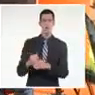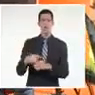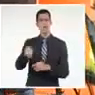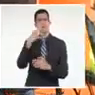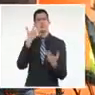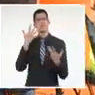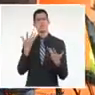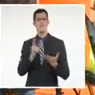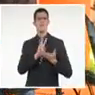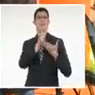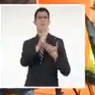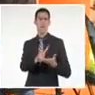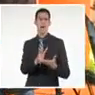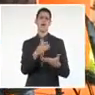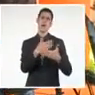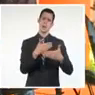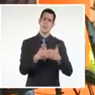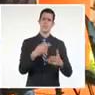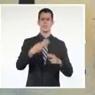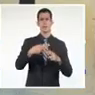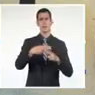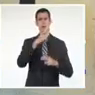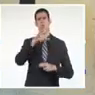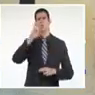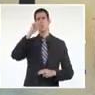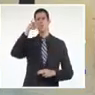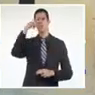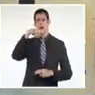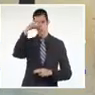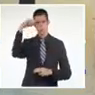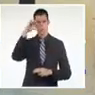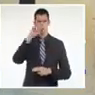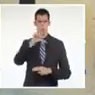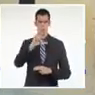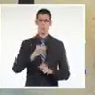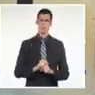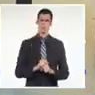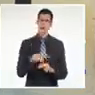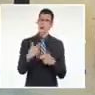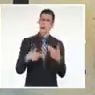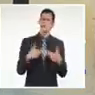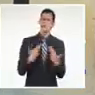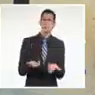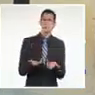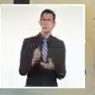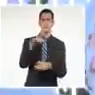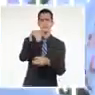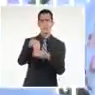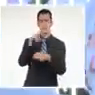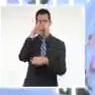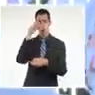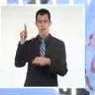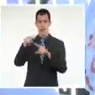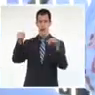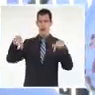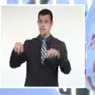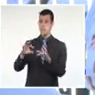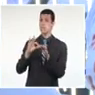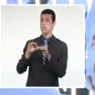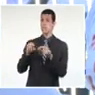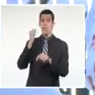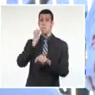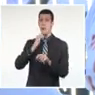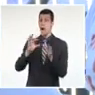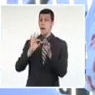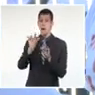grupo Cubasol, que intervienen en diversas tareas de apoyo a los sanitarios en la zona roja del Hospital Salvador